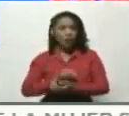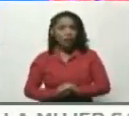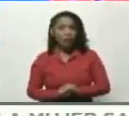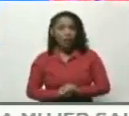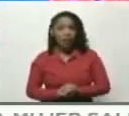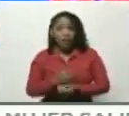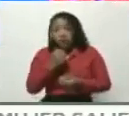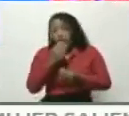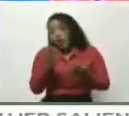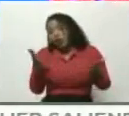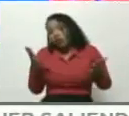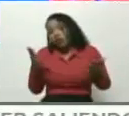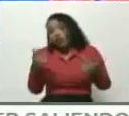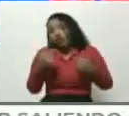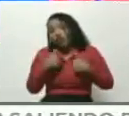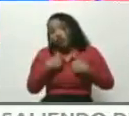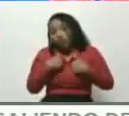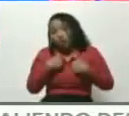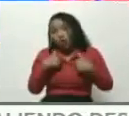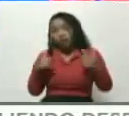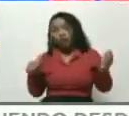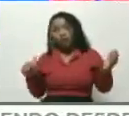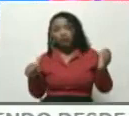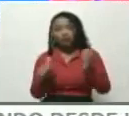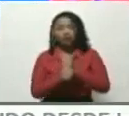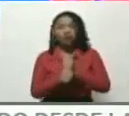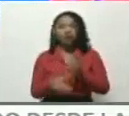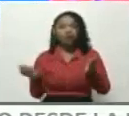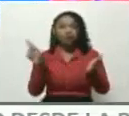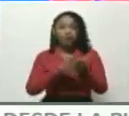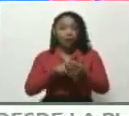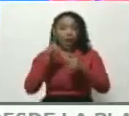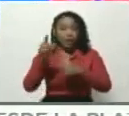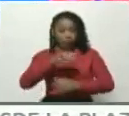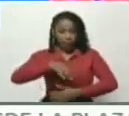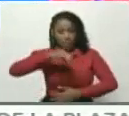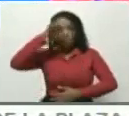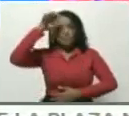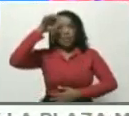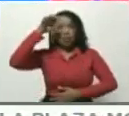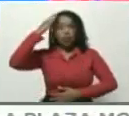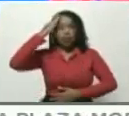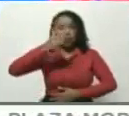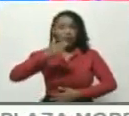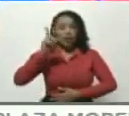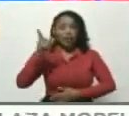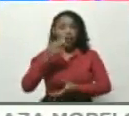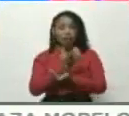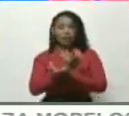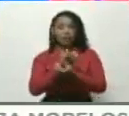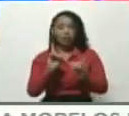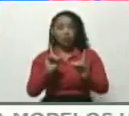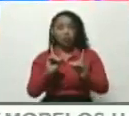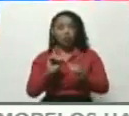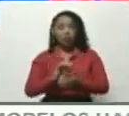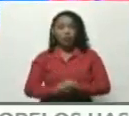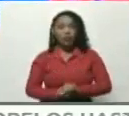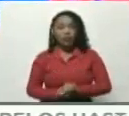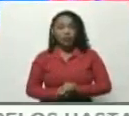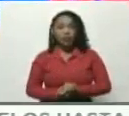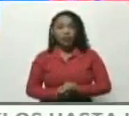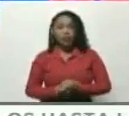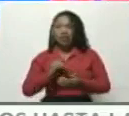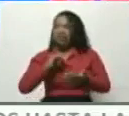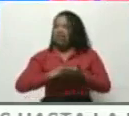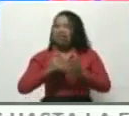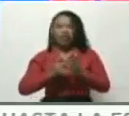Bueno, yo retomo ese espíritu del comandante Hugo Chávez sobre la democratización, de lo que